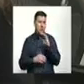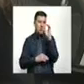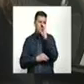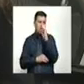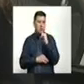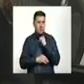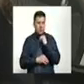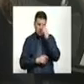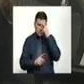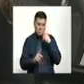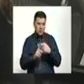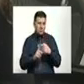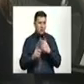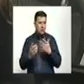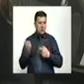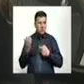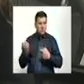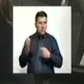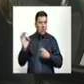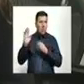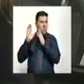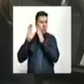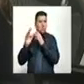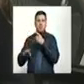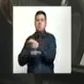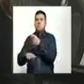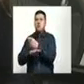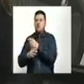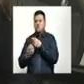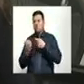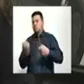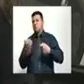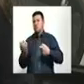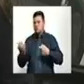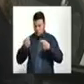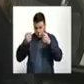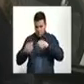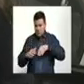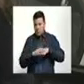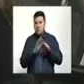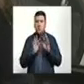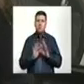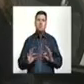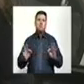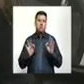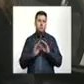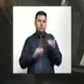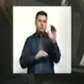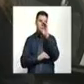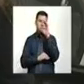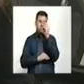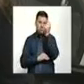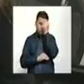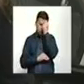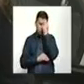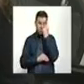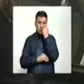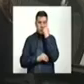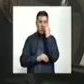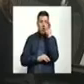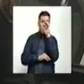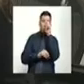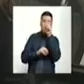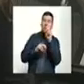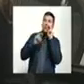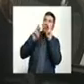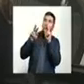colombianos tengan optimismo en que esas armas dejen de asesinar colombianos, pero también es importante que los colombianos tengan el ojo abierto para que no